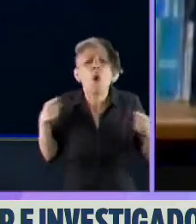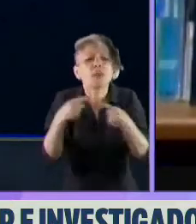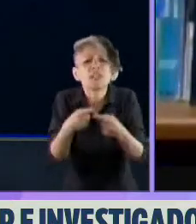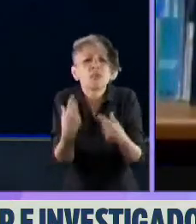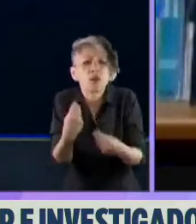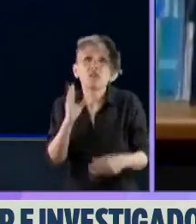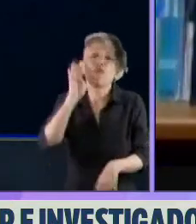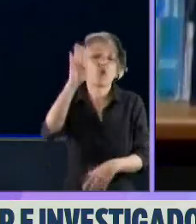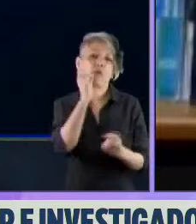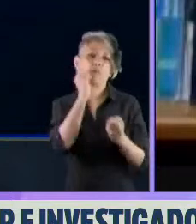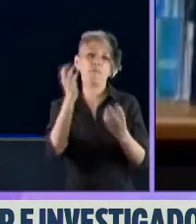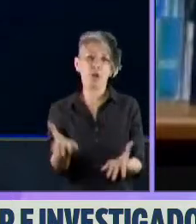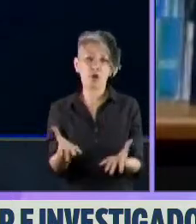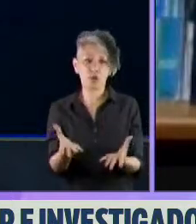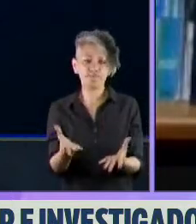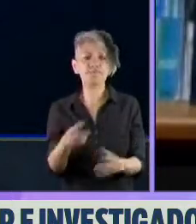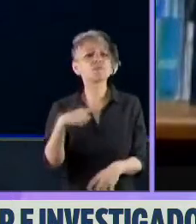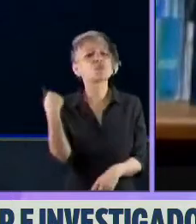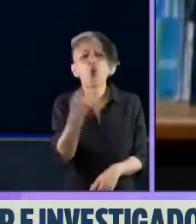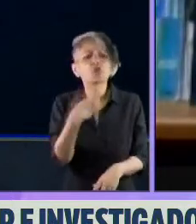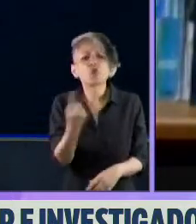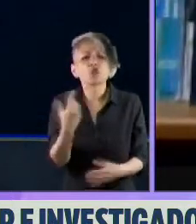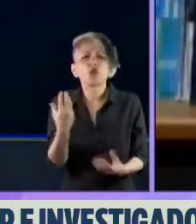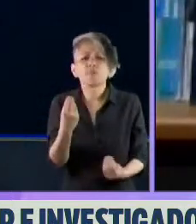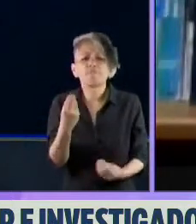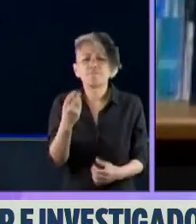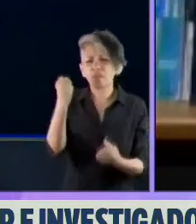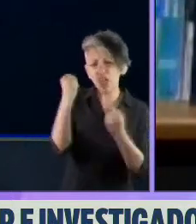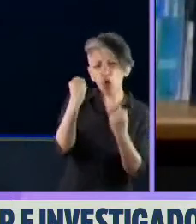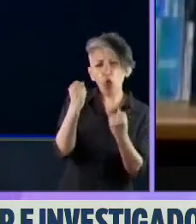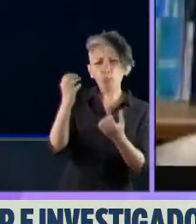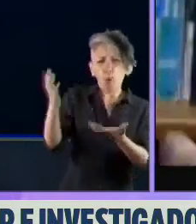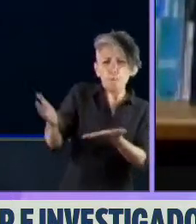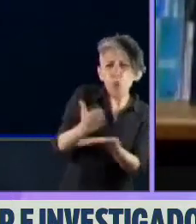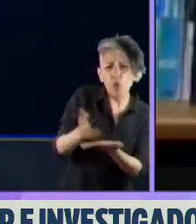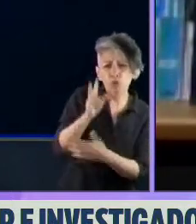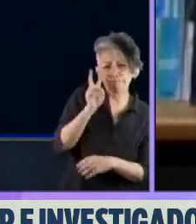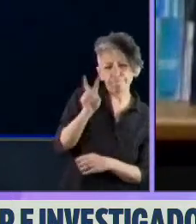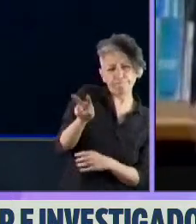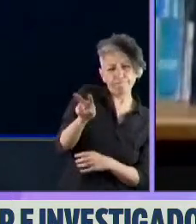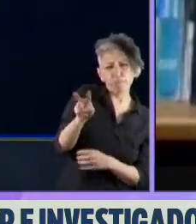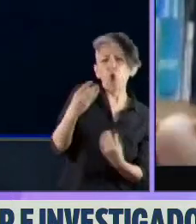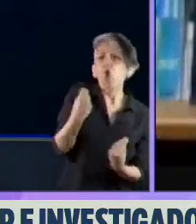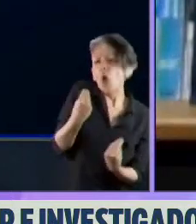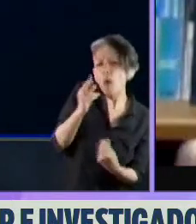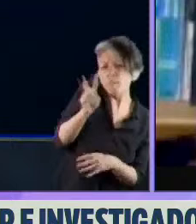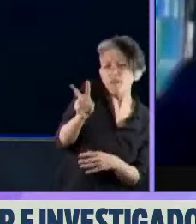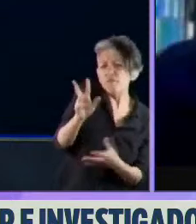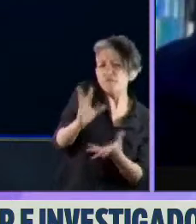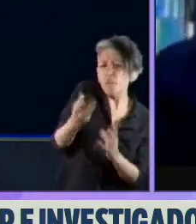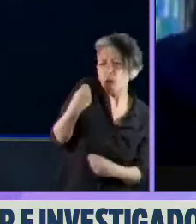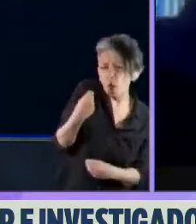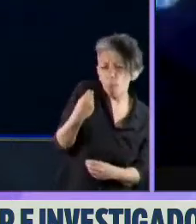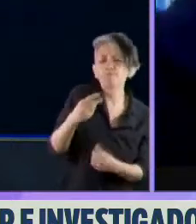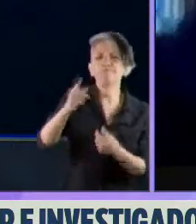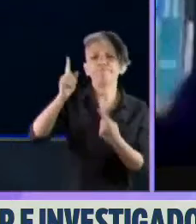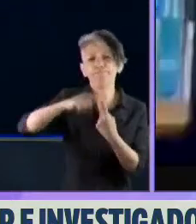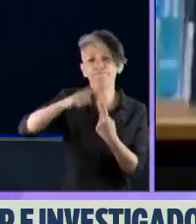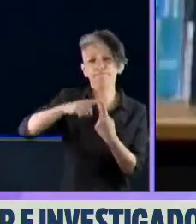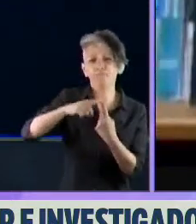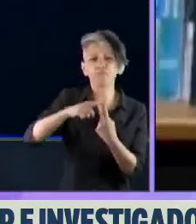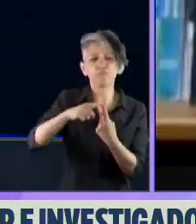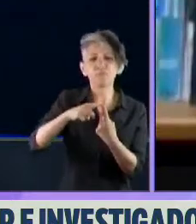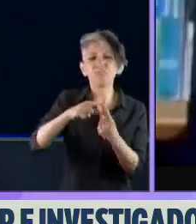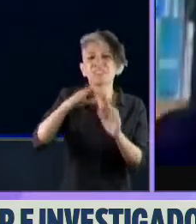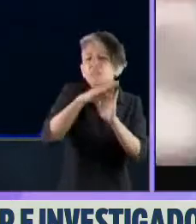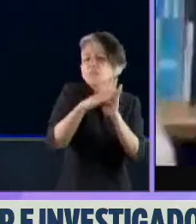consistente. Bien. Por supuesto, la inflación va a llevar mucho tiempo bajar, va a llegar a niveles de inflaciones de lo que tiene